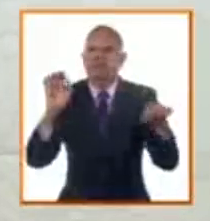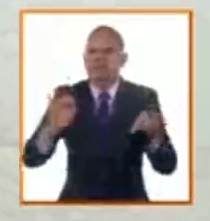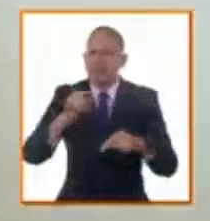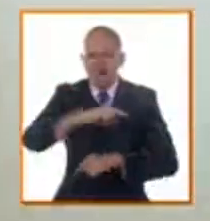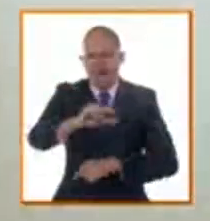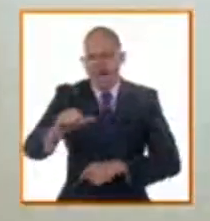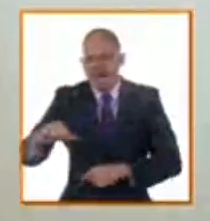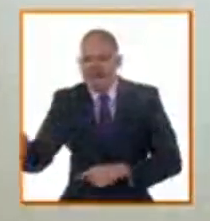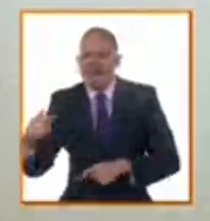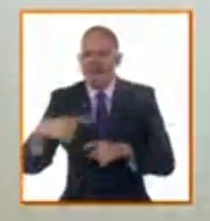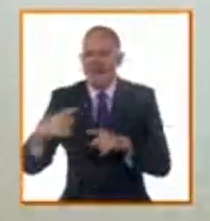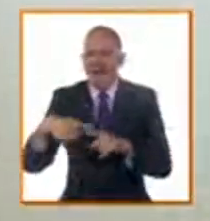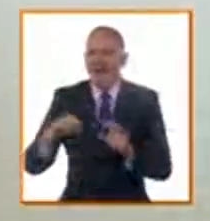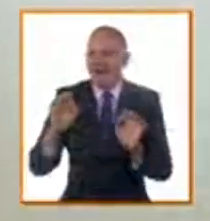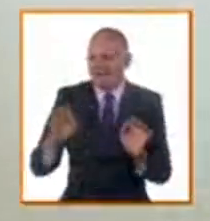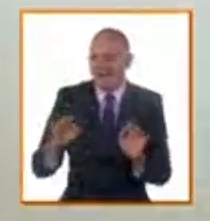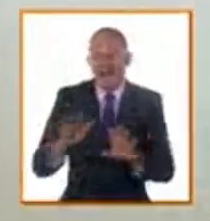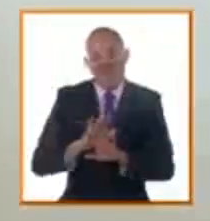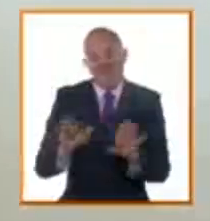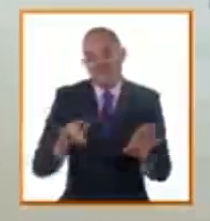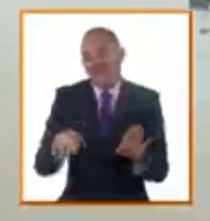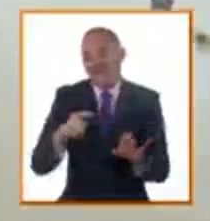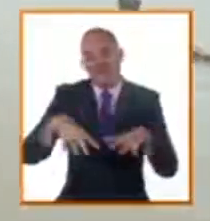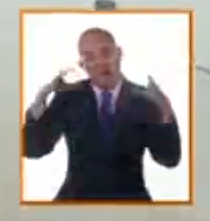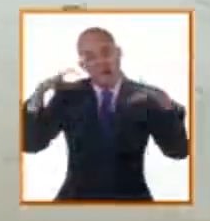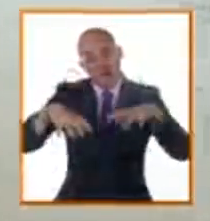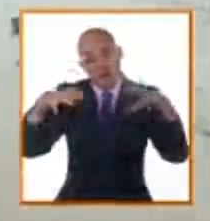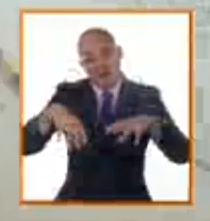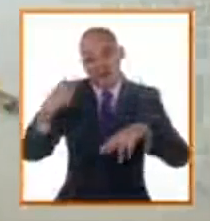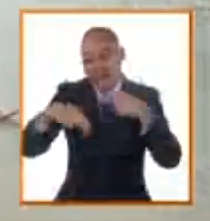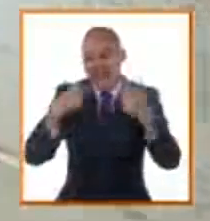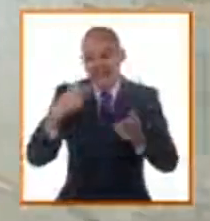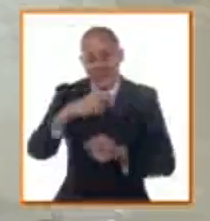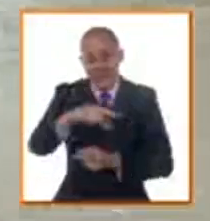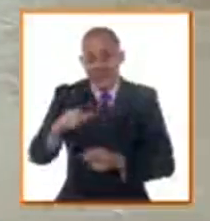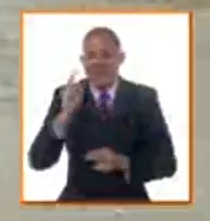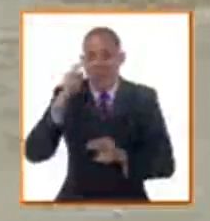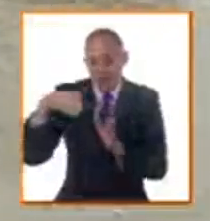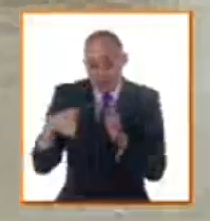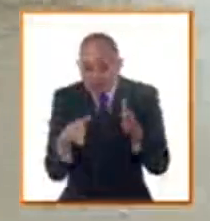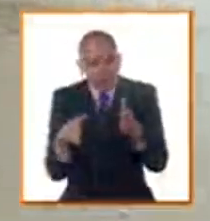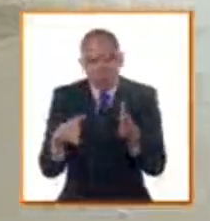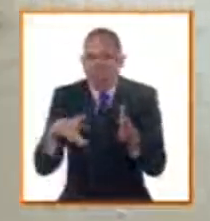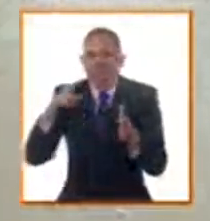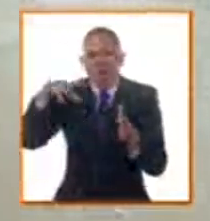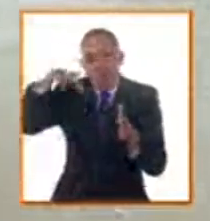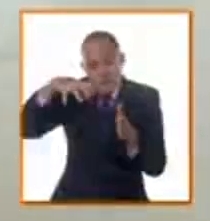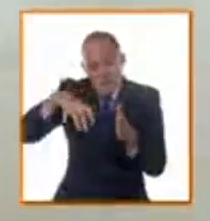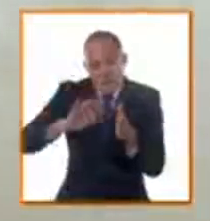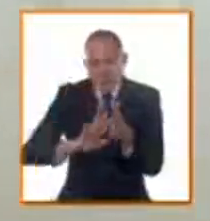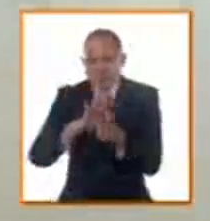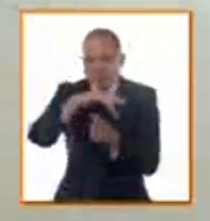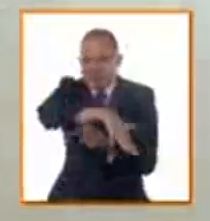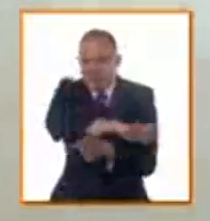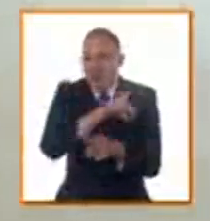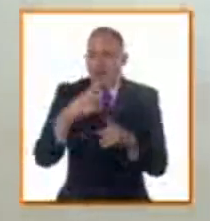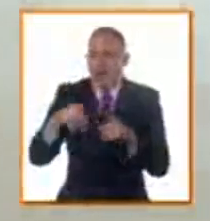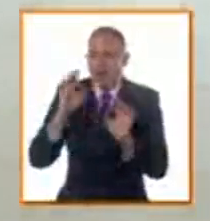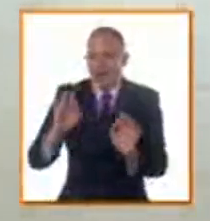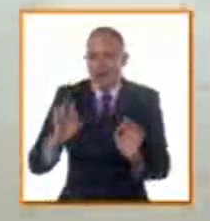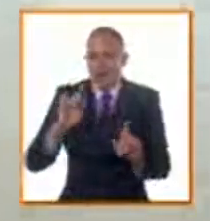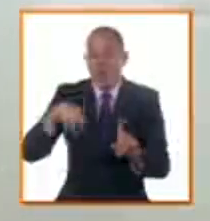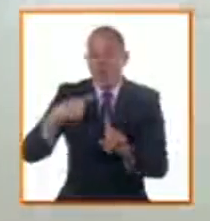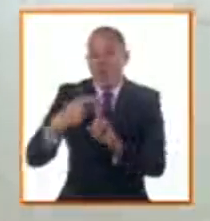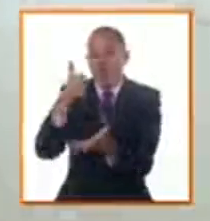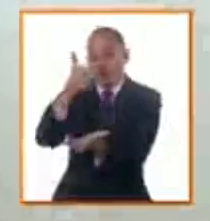Crearon las condiciones para que salieran todos esos ríos, todos esos arroyos de sus márgenes. Tiene la característica de Camagüey, como otras ciudades en